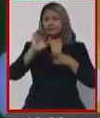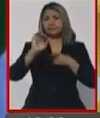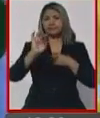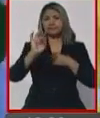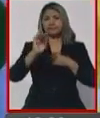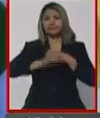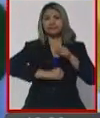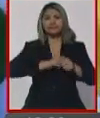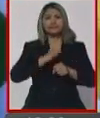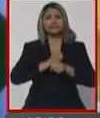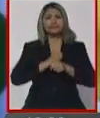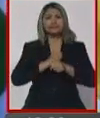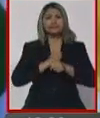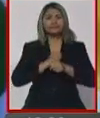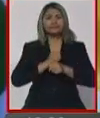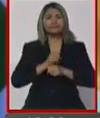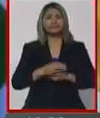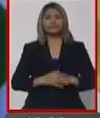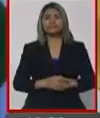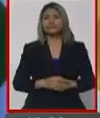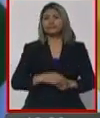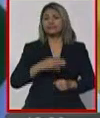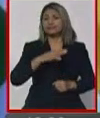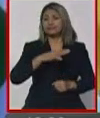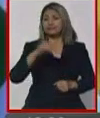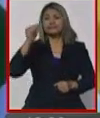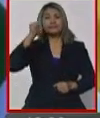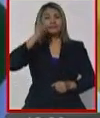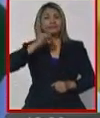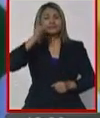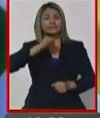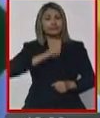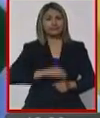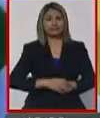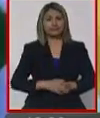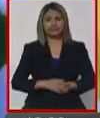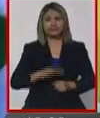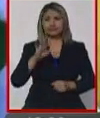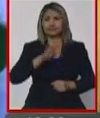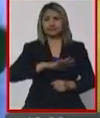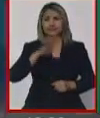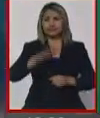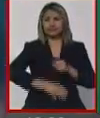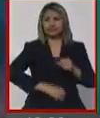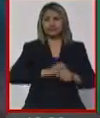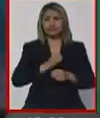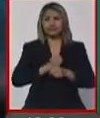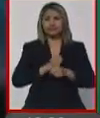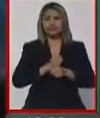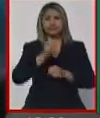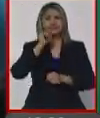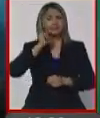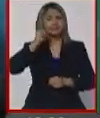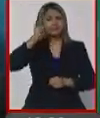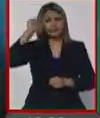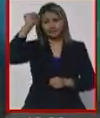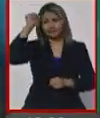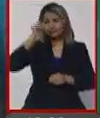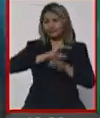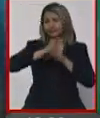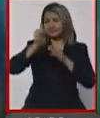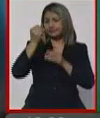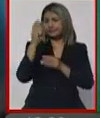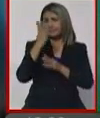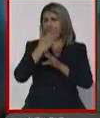58 años de edad y a las mujeres a partir de los 55 años de edad cumpliendo una